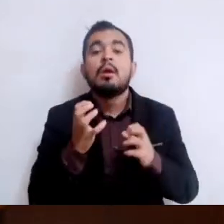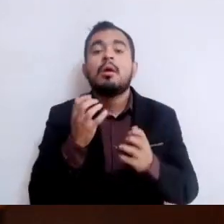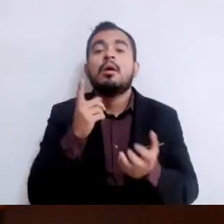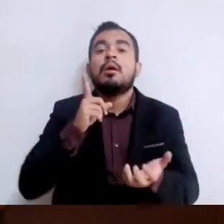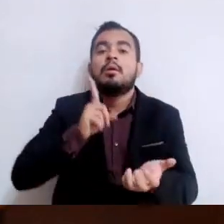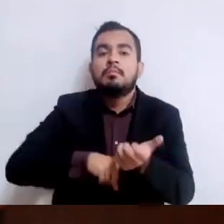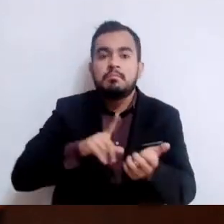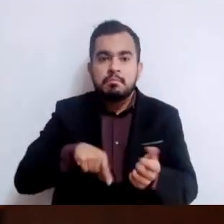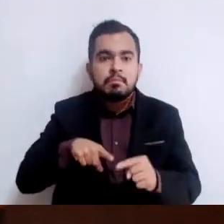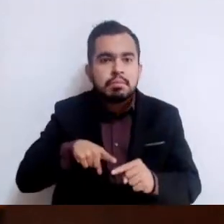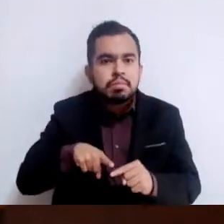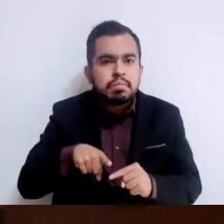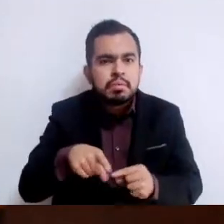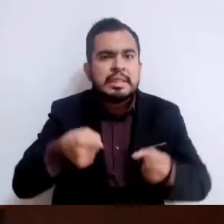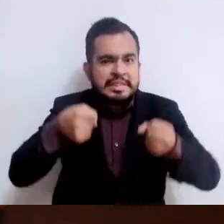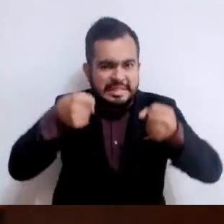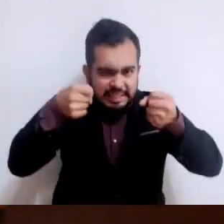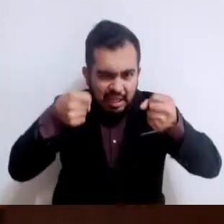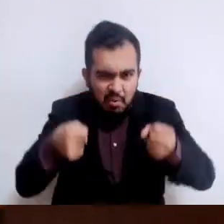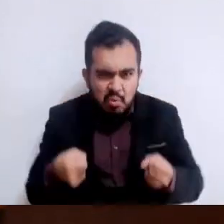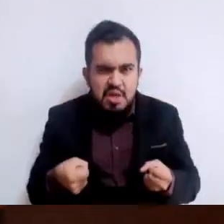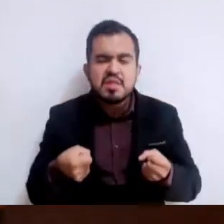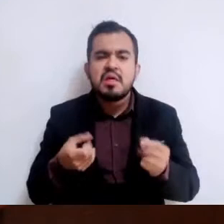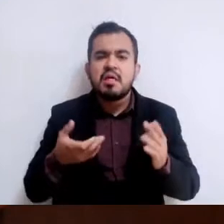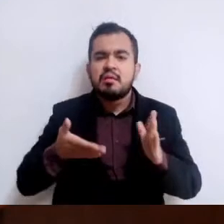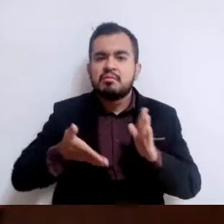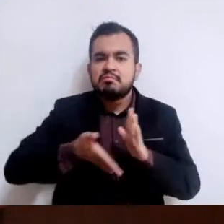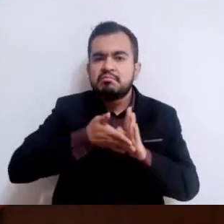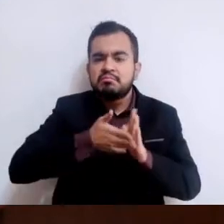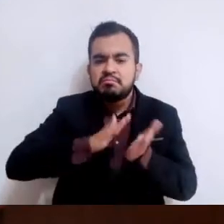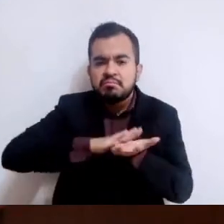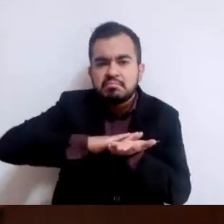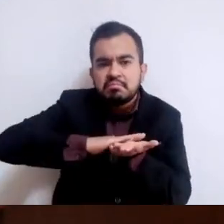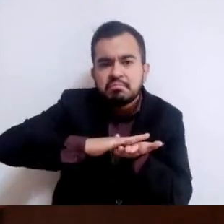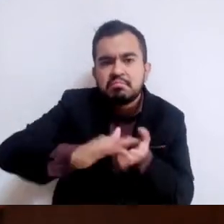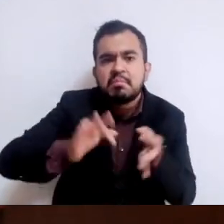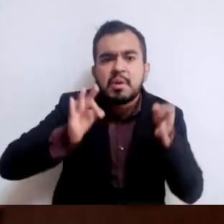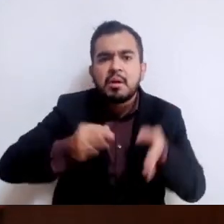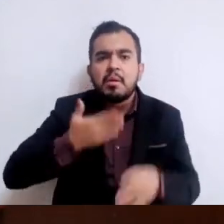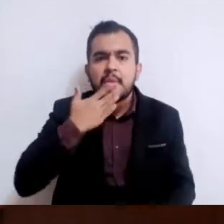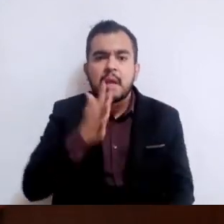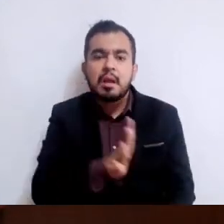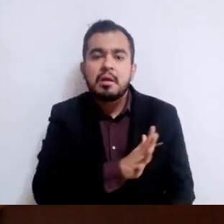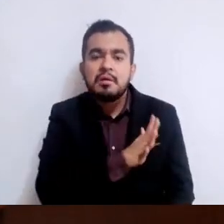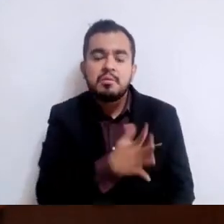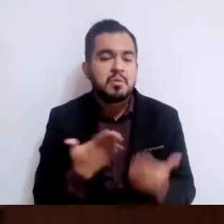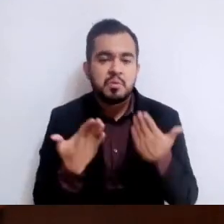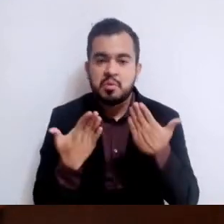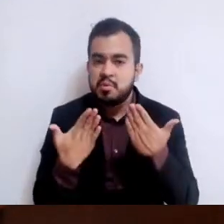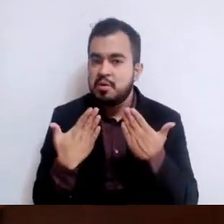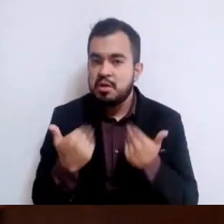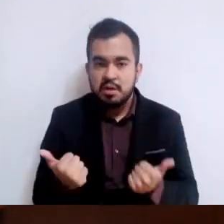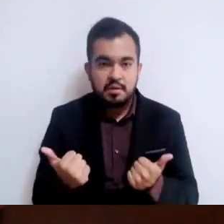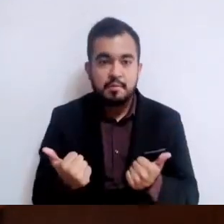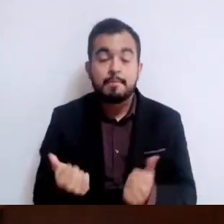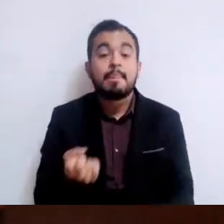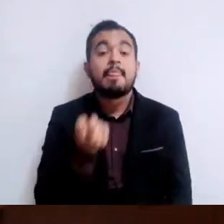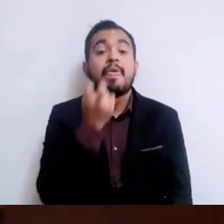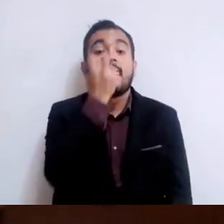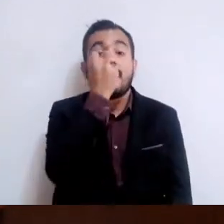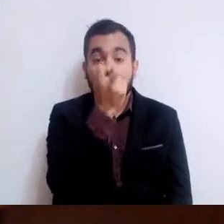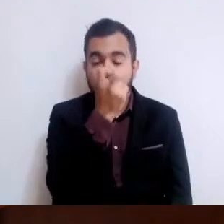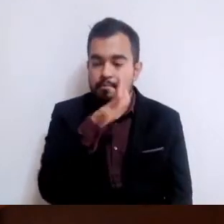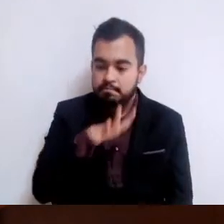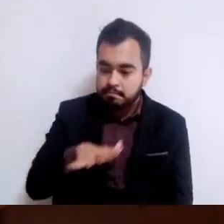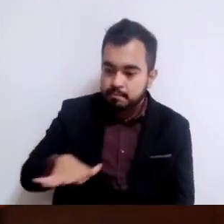suficientes de seguridad y de infraestructura vial en condiciones básicas de calidad. Ante este escenario, las y los mexiquenses